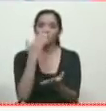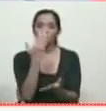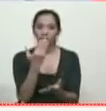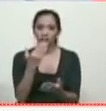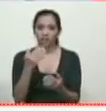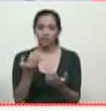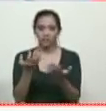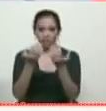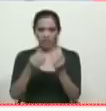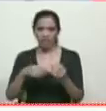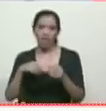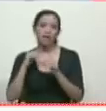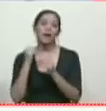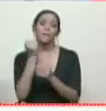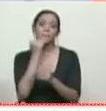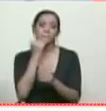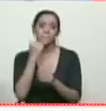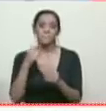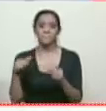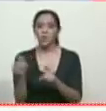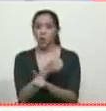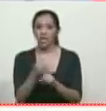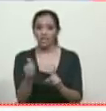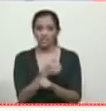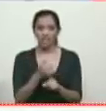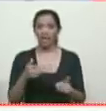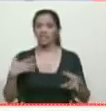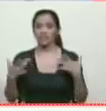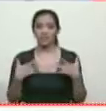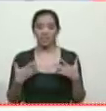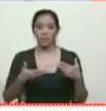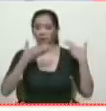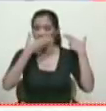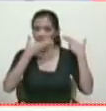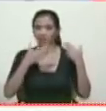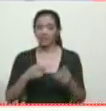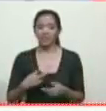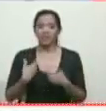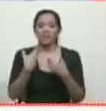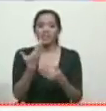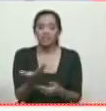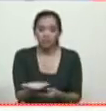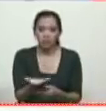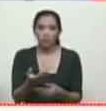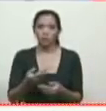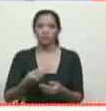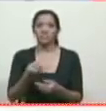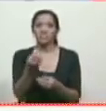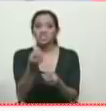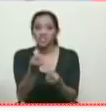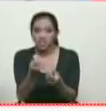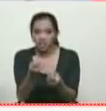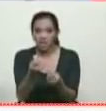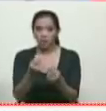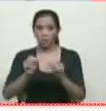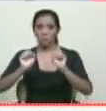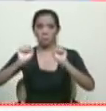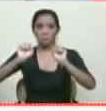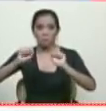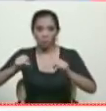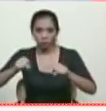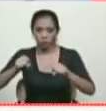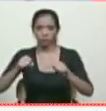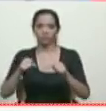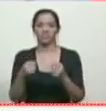violentas, para entrenarlos en actividades paramilitares y les entregó dinero, motos, ¿verdad?